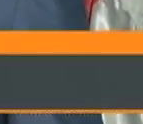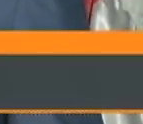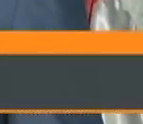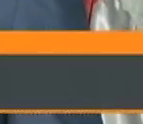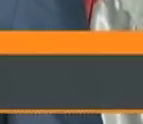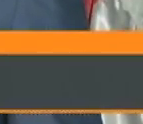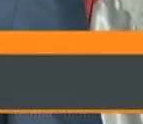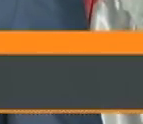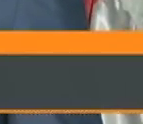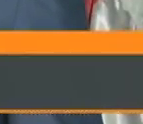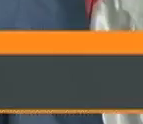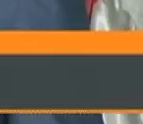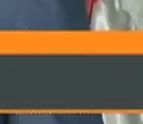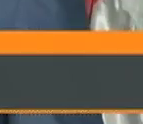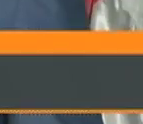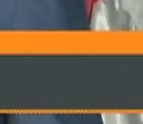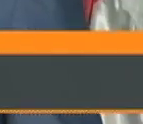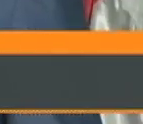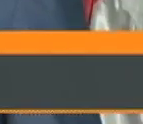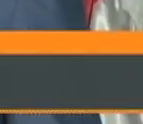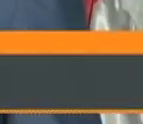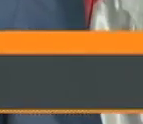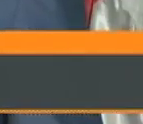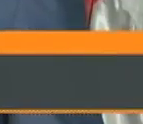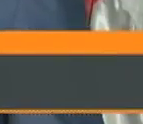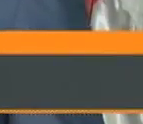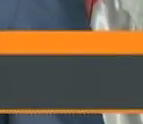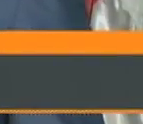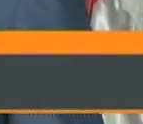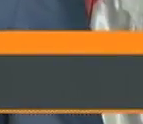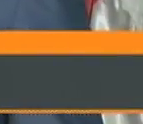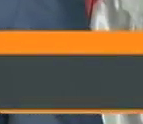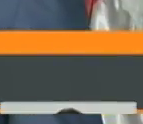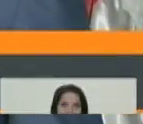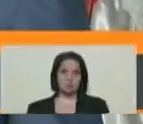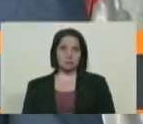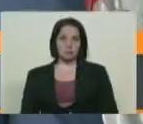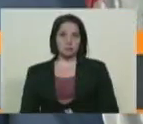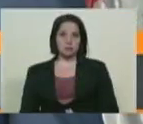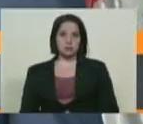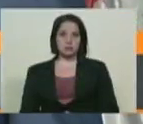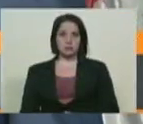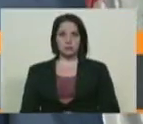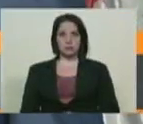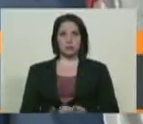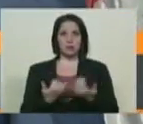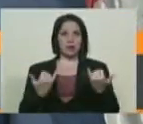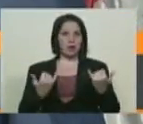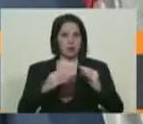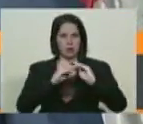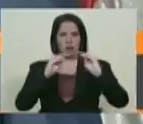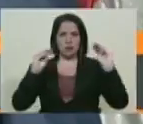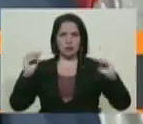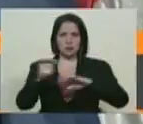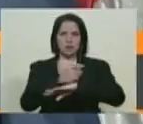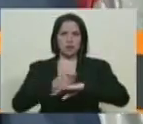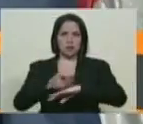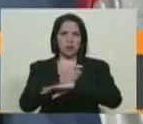Nicaragua y un sexto país que en el día de mañana será anunciado por el gobierno de